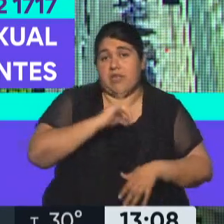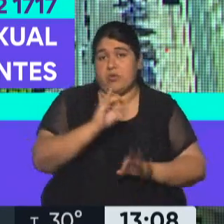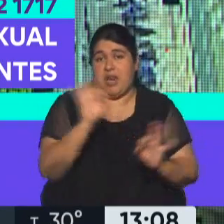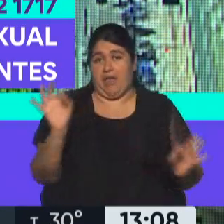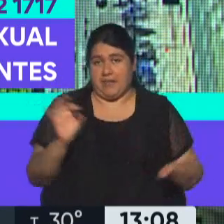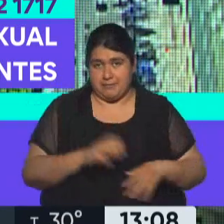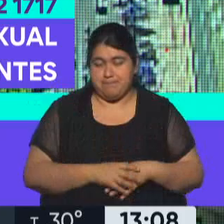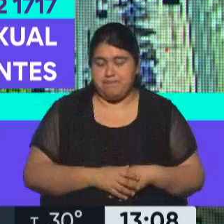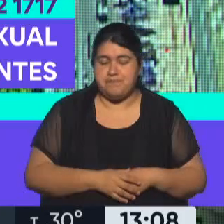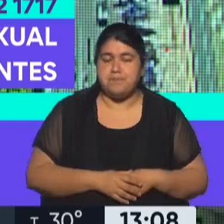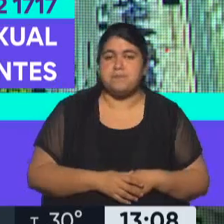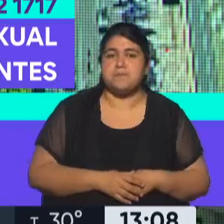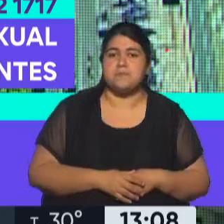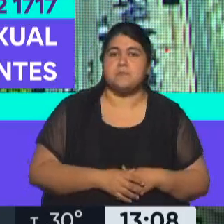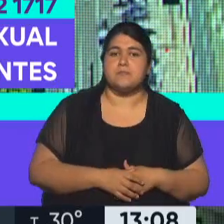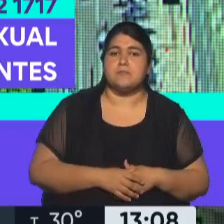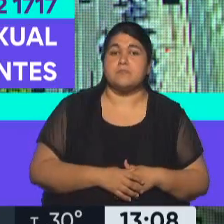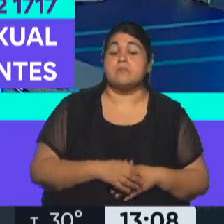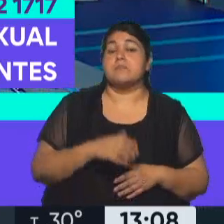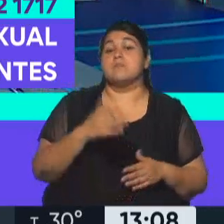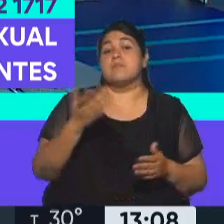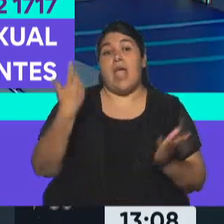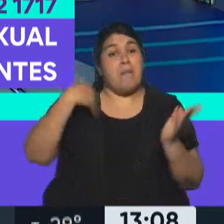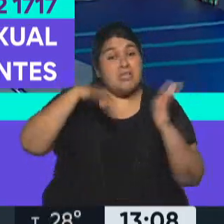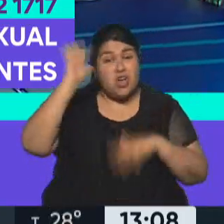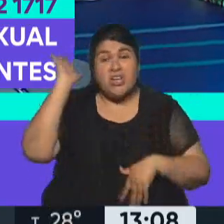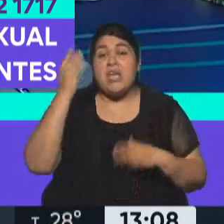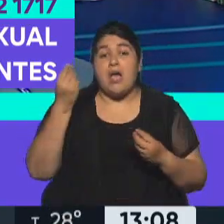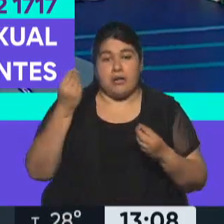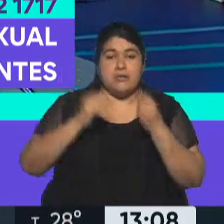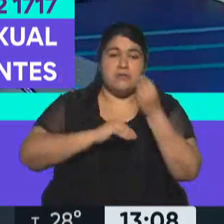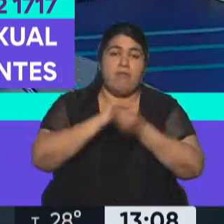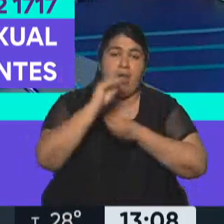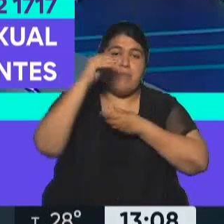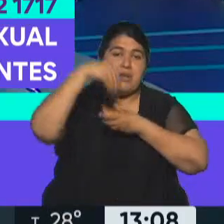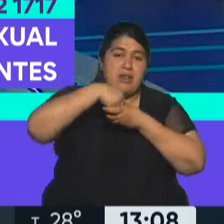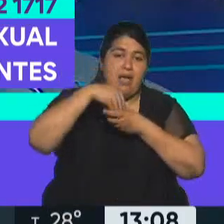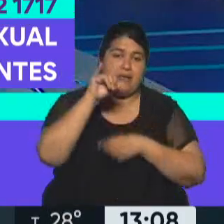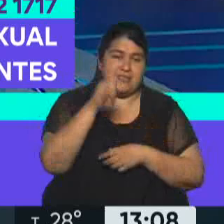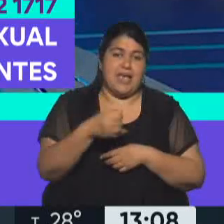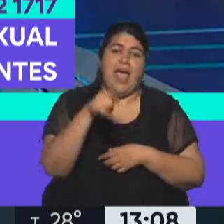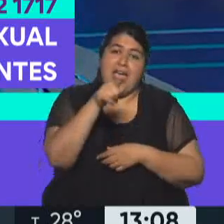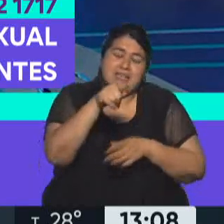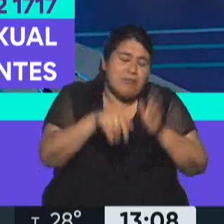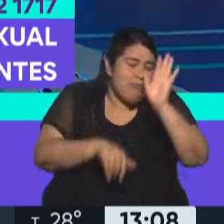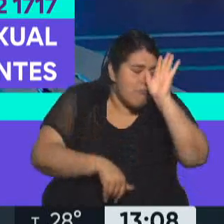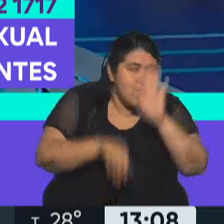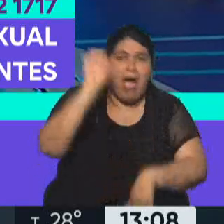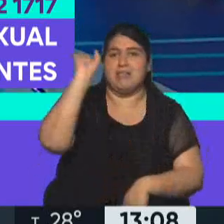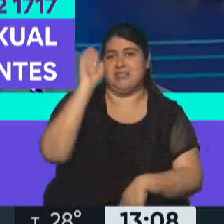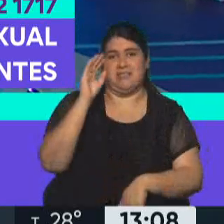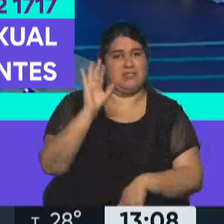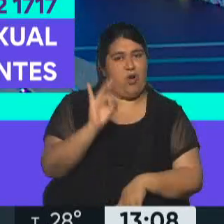placa, vas a ver que dice que la mayoría de los casos se originan dentro del círculo intrafamiliar. Que esa es la situación más complicada,